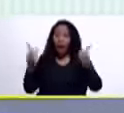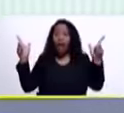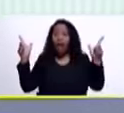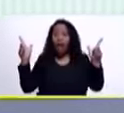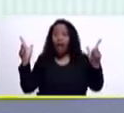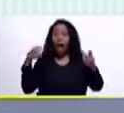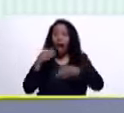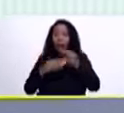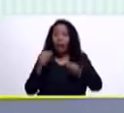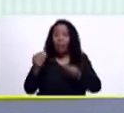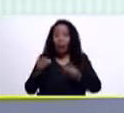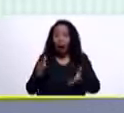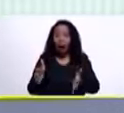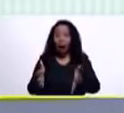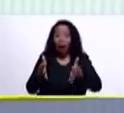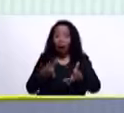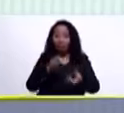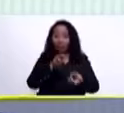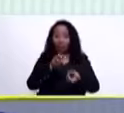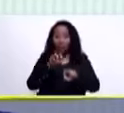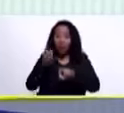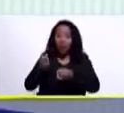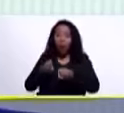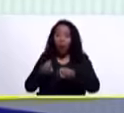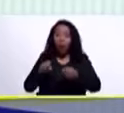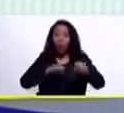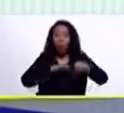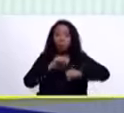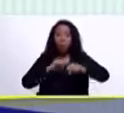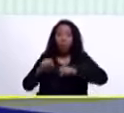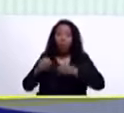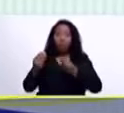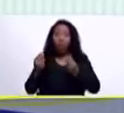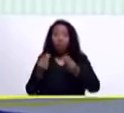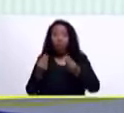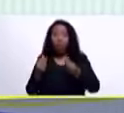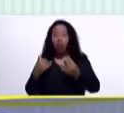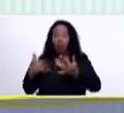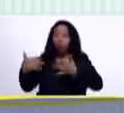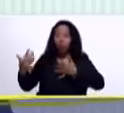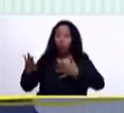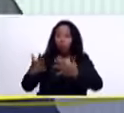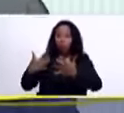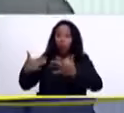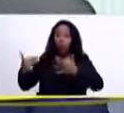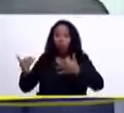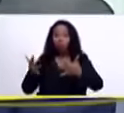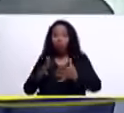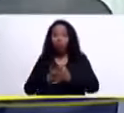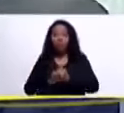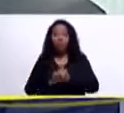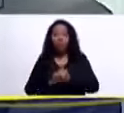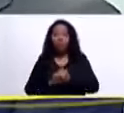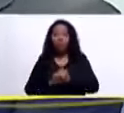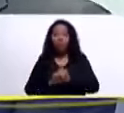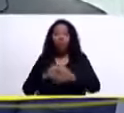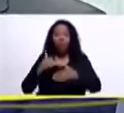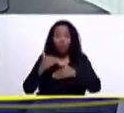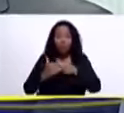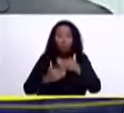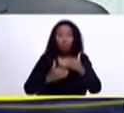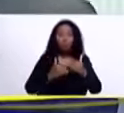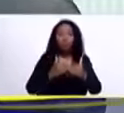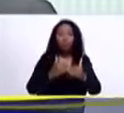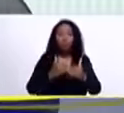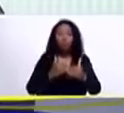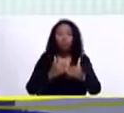tener más divisas y a una mayor actividad económica. Pero pronto viene, se va a poner en funcionamiento la ley de armonización estatal y municipal, que es